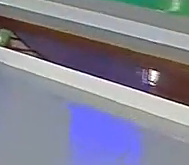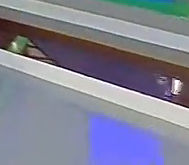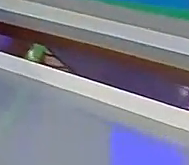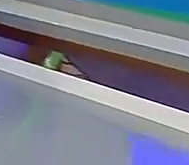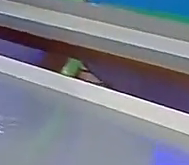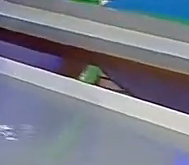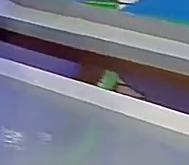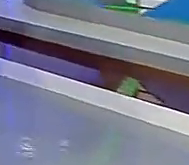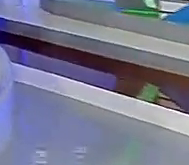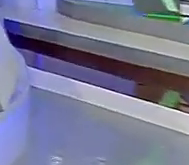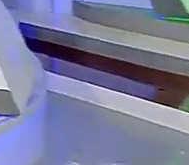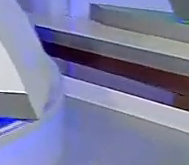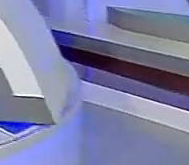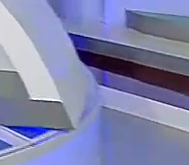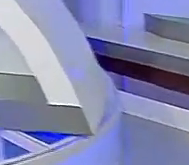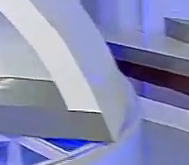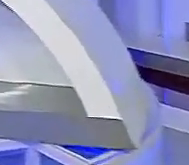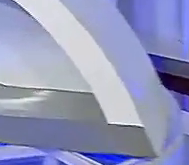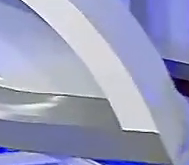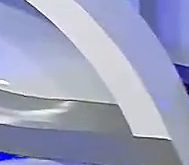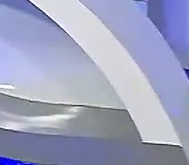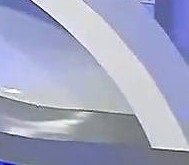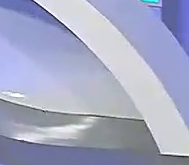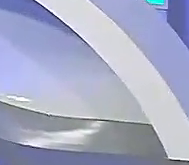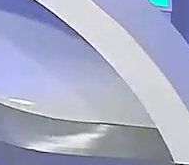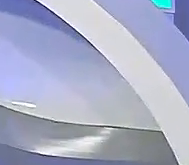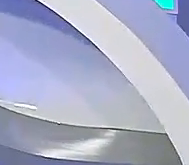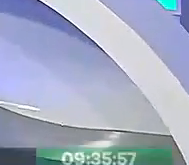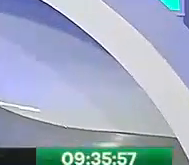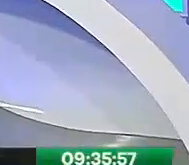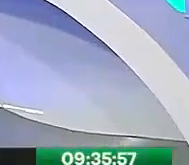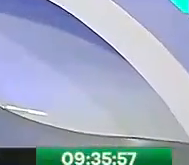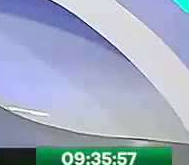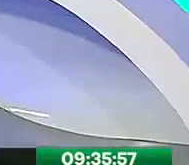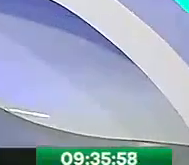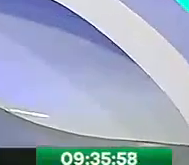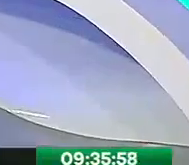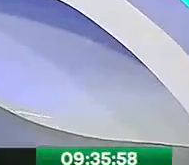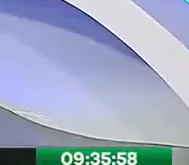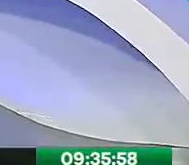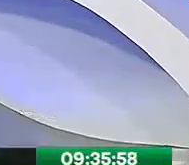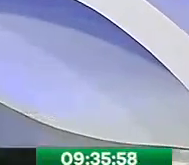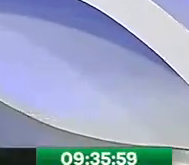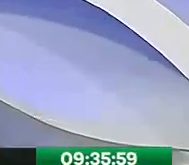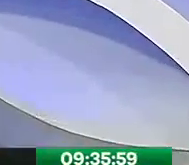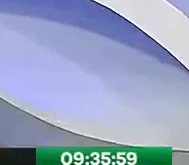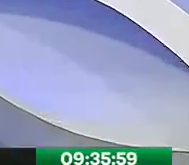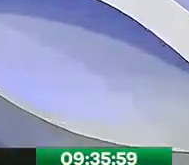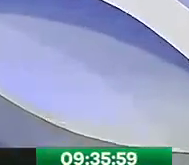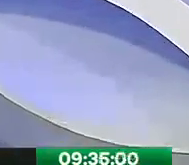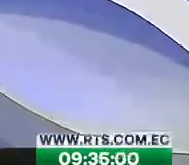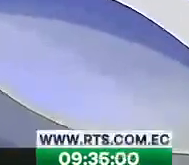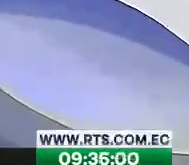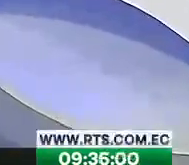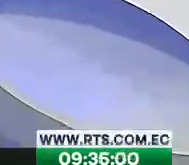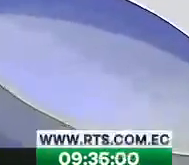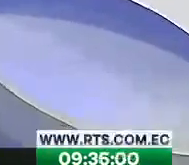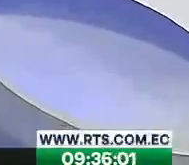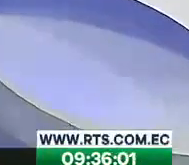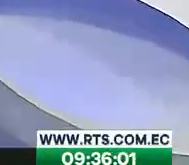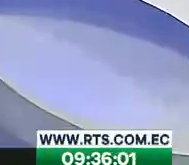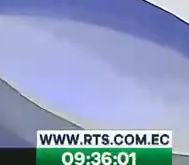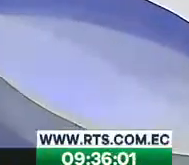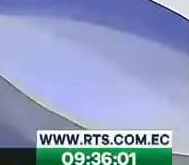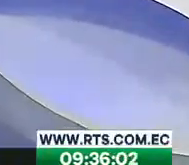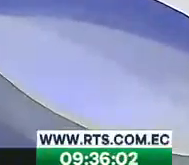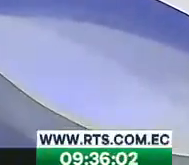Y ya estamos de regreso para informarles que habitantes de un sector del sur de Guayaquil solicitan a Puerto Limpio la recolección de basura en varios puntos de la